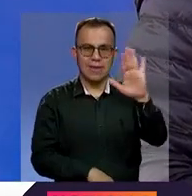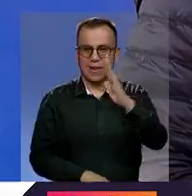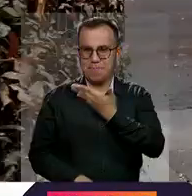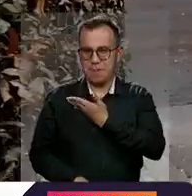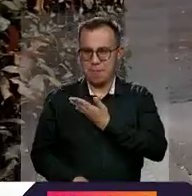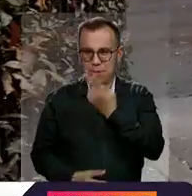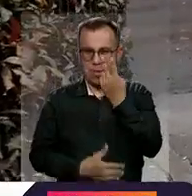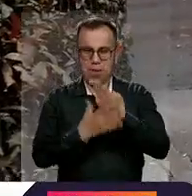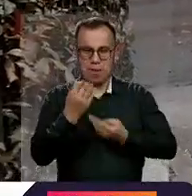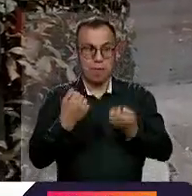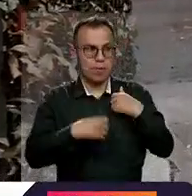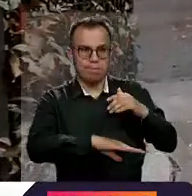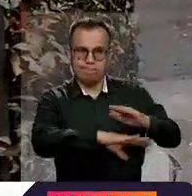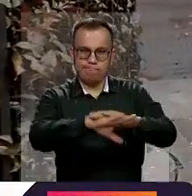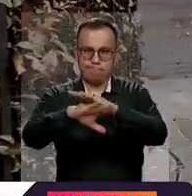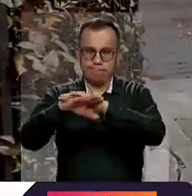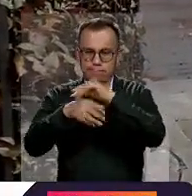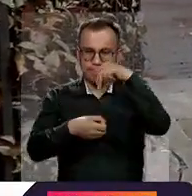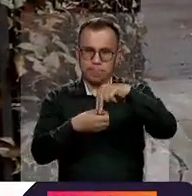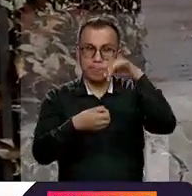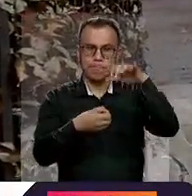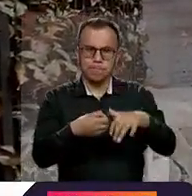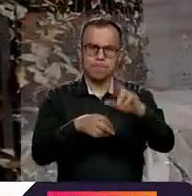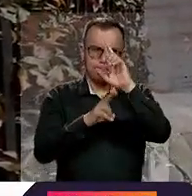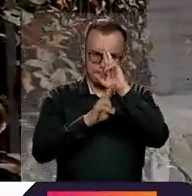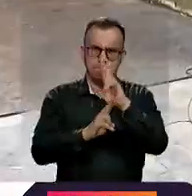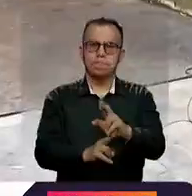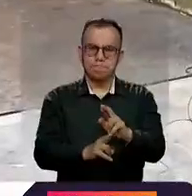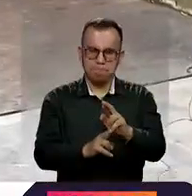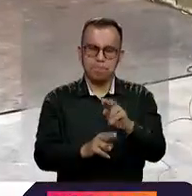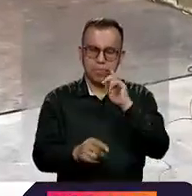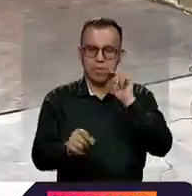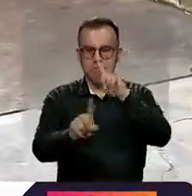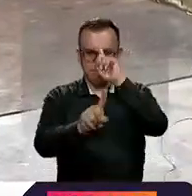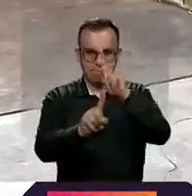del menor hicieron el llamado a la ciudadanía a respetar y comprender la diversidad sexual.